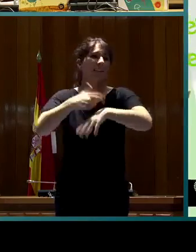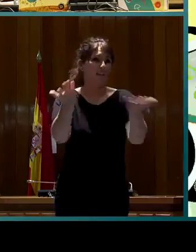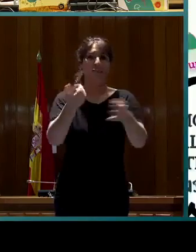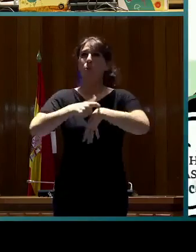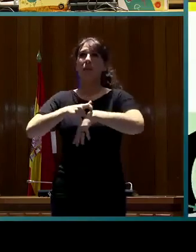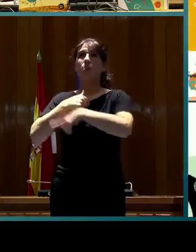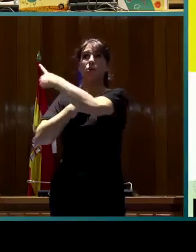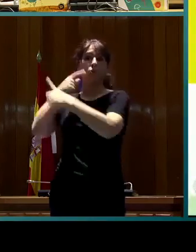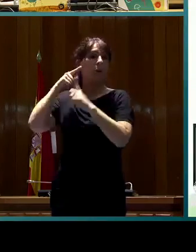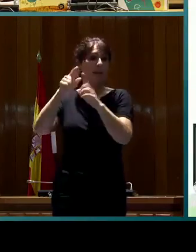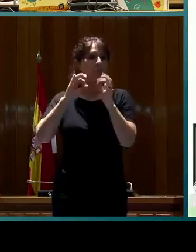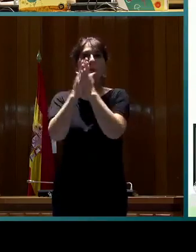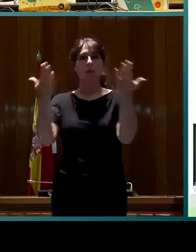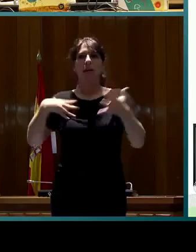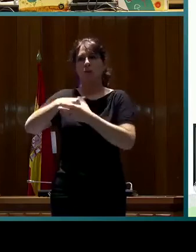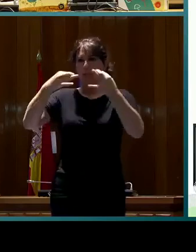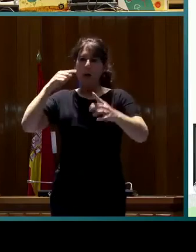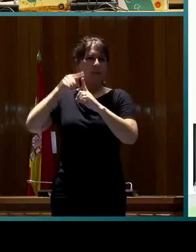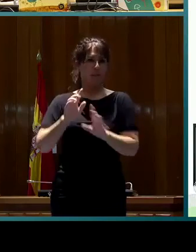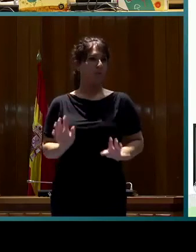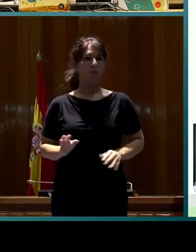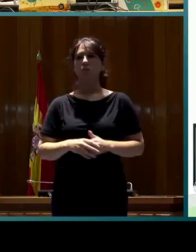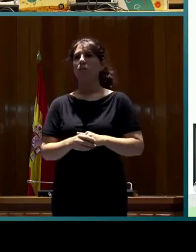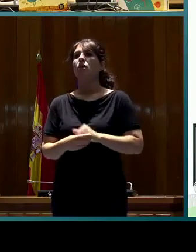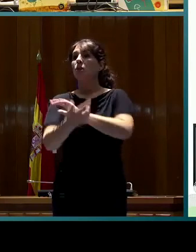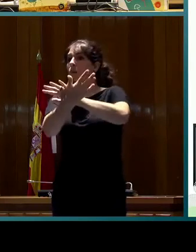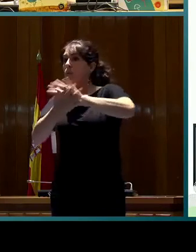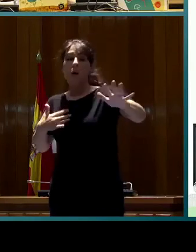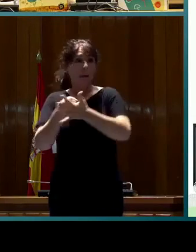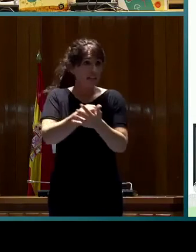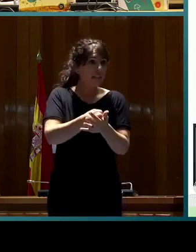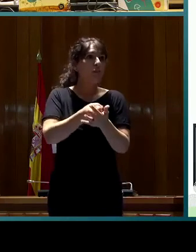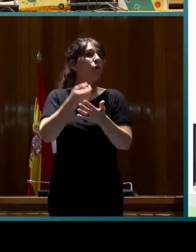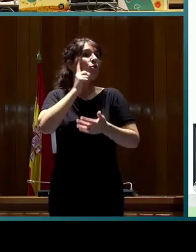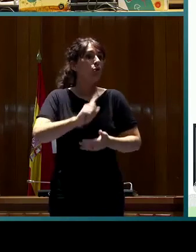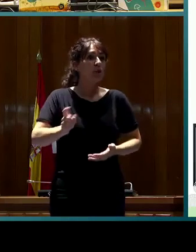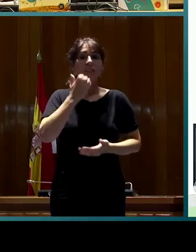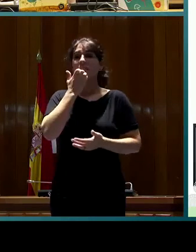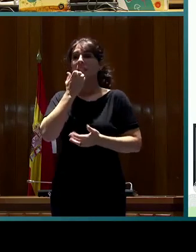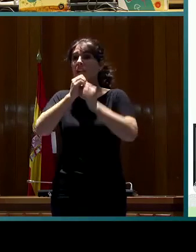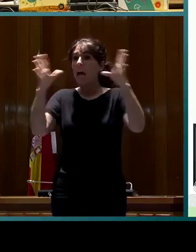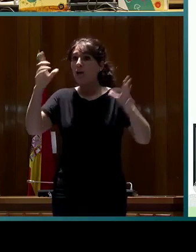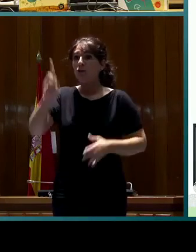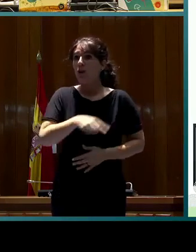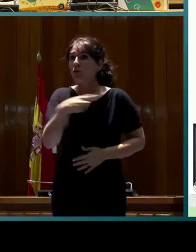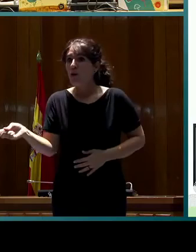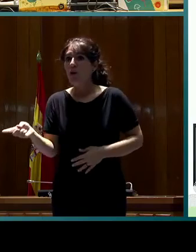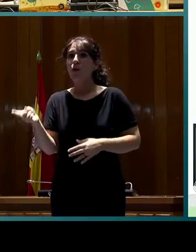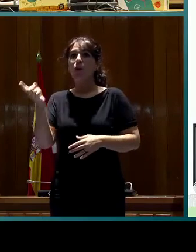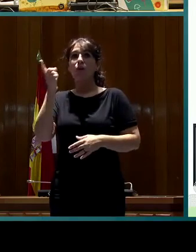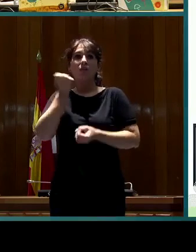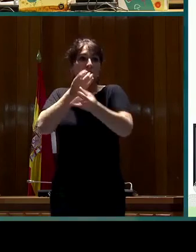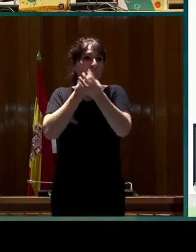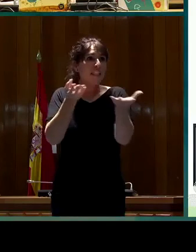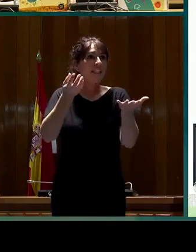para llegar a tener una biblioteca inclusiva. En fin, que he corrido todo lo que he podido y no sé si habrá quedado claro lo que os quería transmitir,